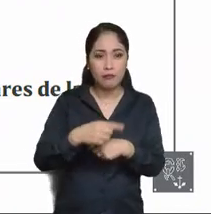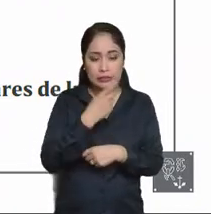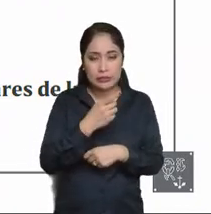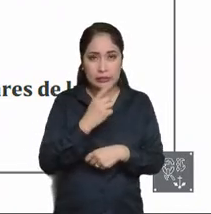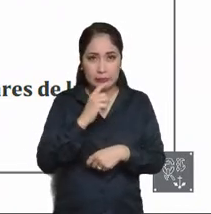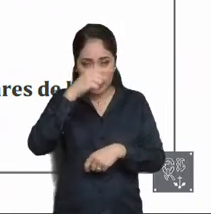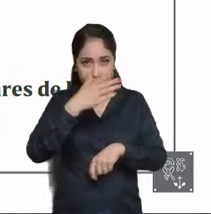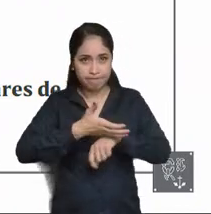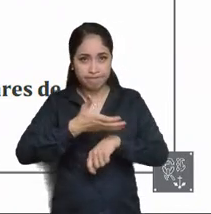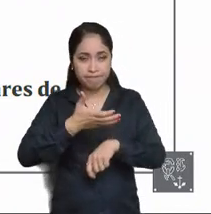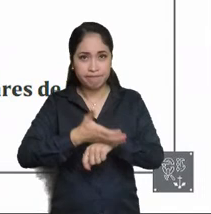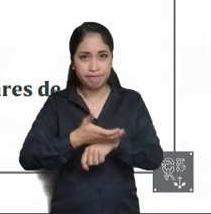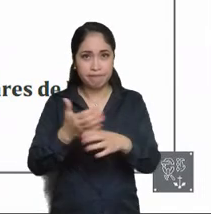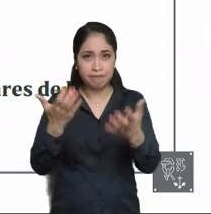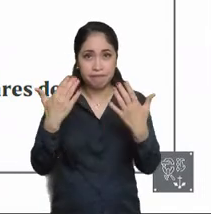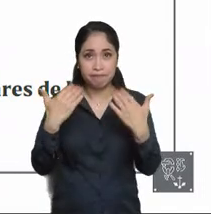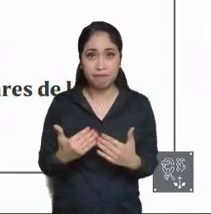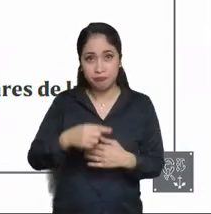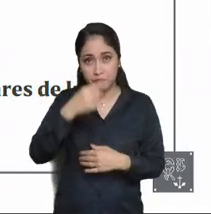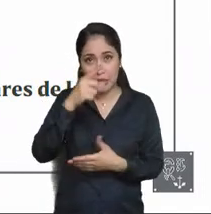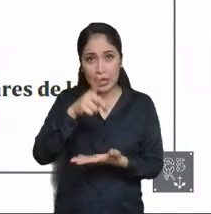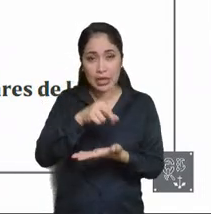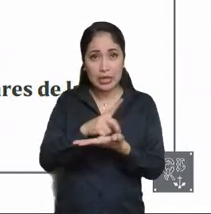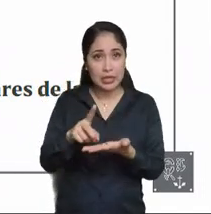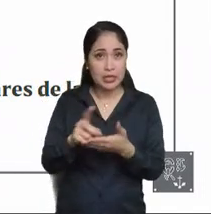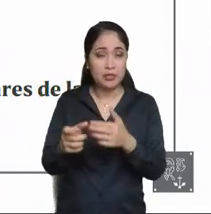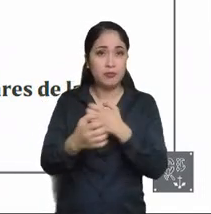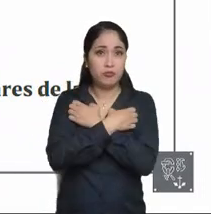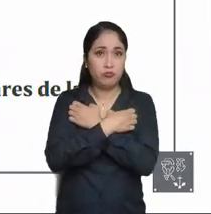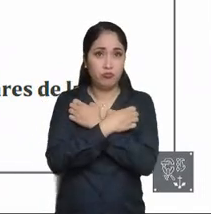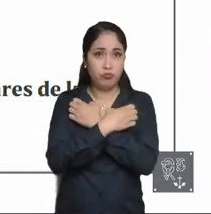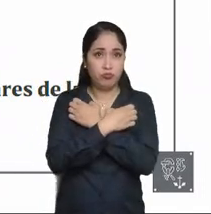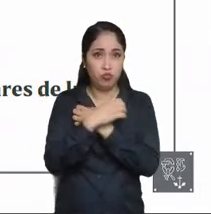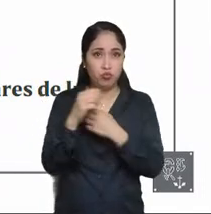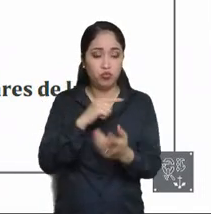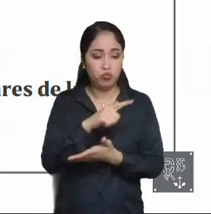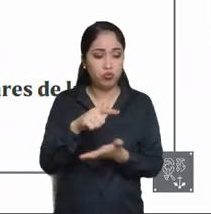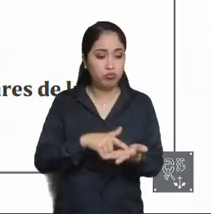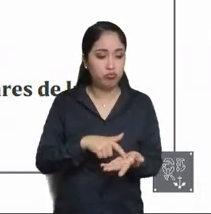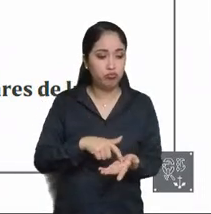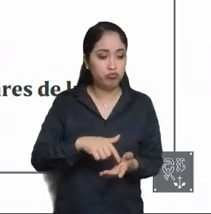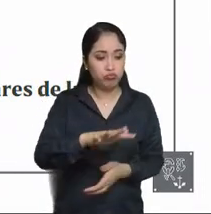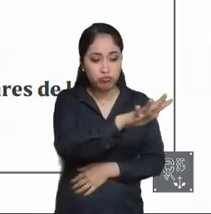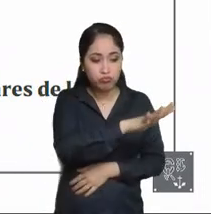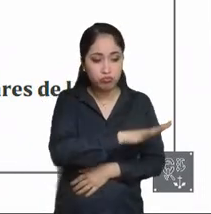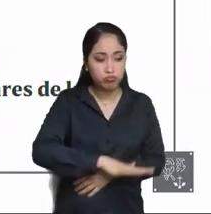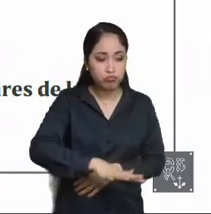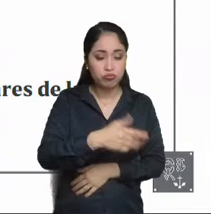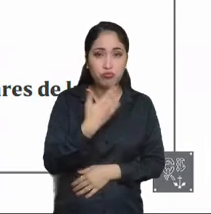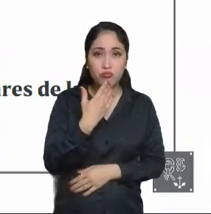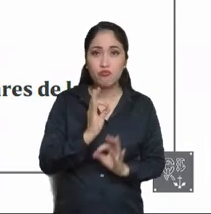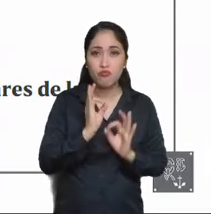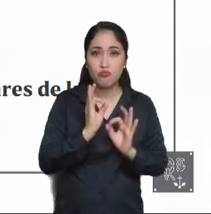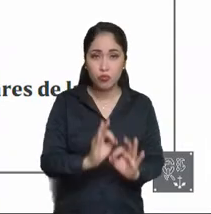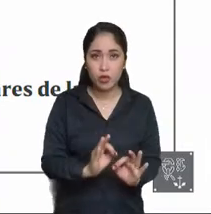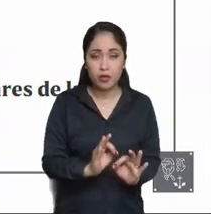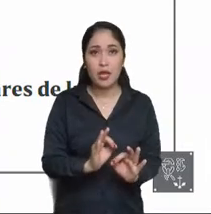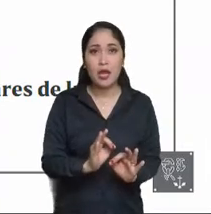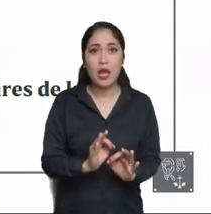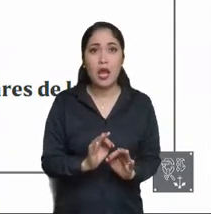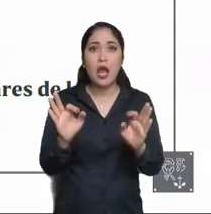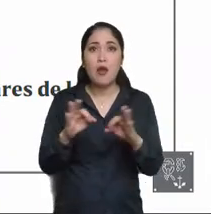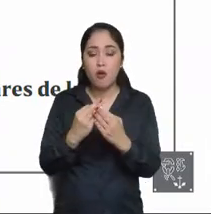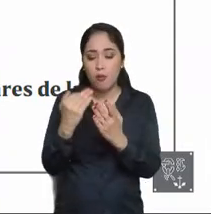armonización es que el derecho a la educación se otorgue en espacios óptimos, implementando estrategias para erradicar el